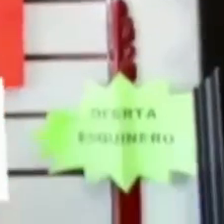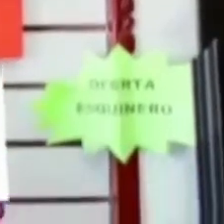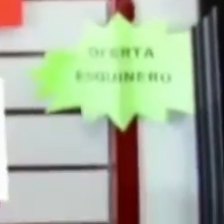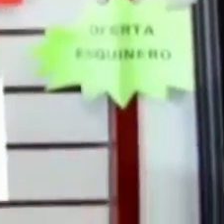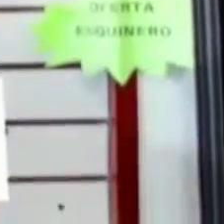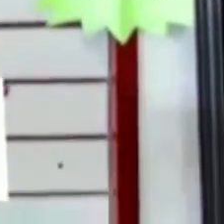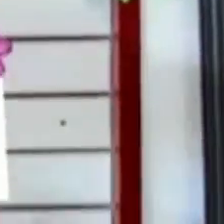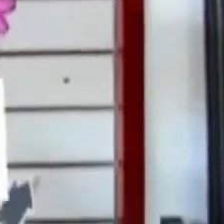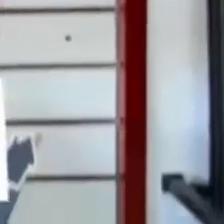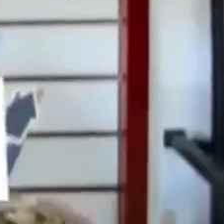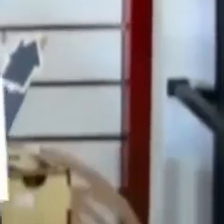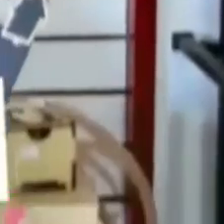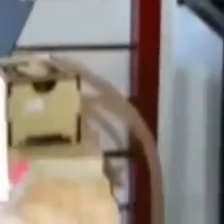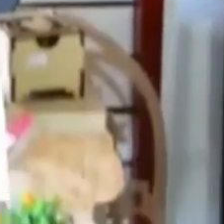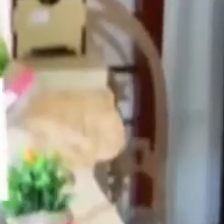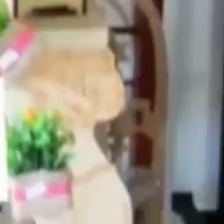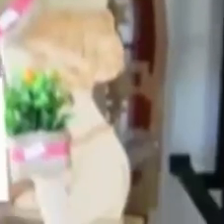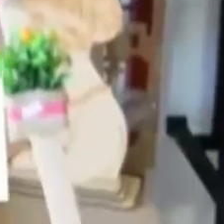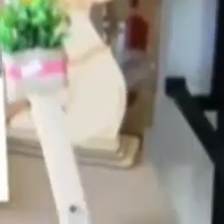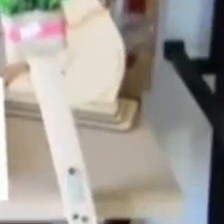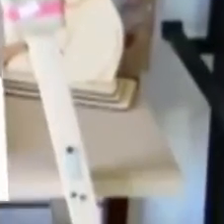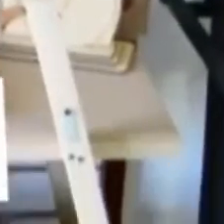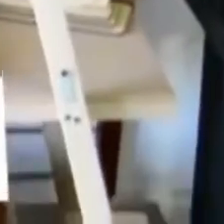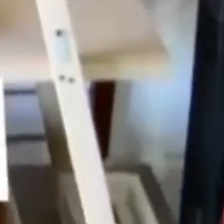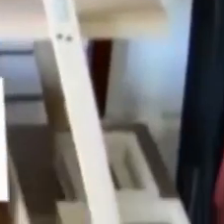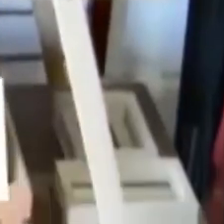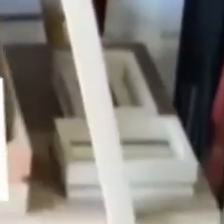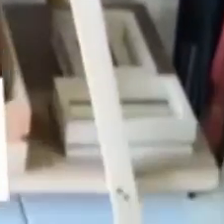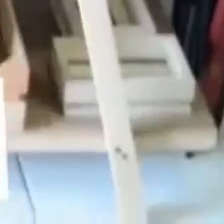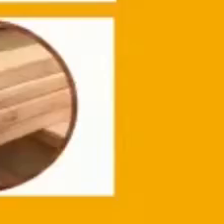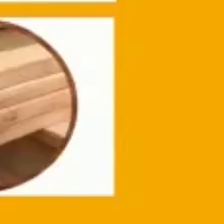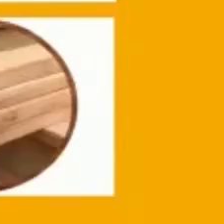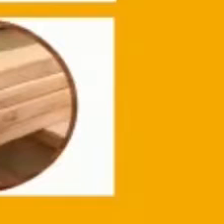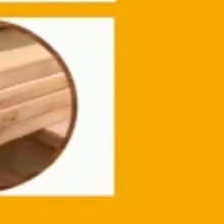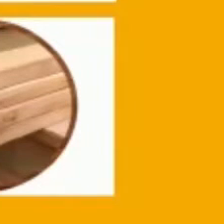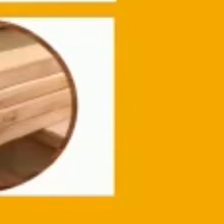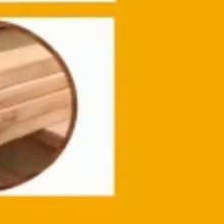número 1810 del barrio Colombia, en Barranca Bermeja. Teléfonos